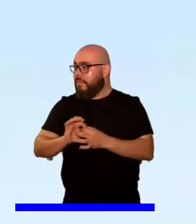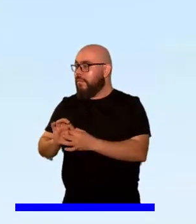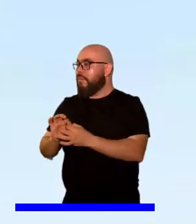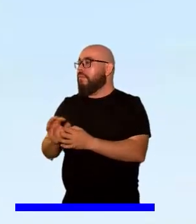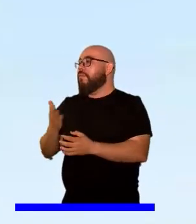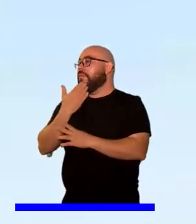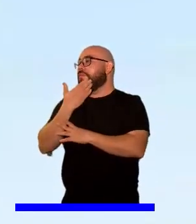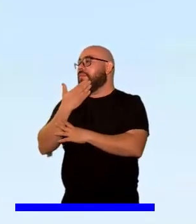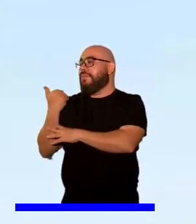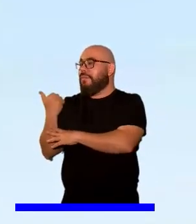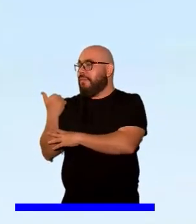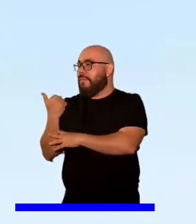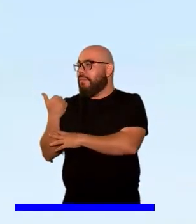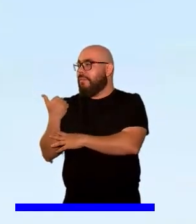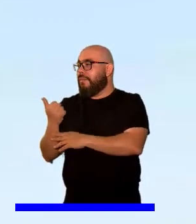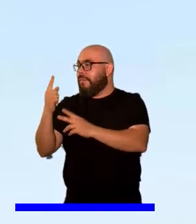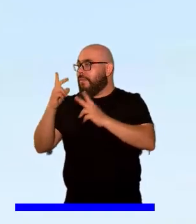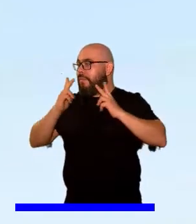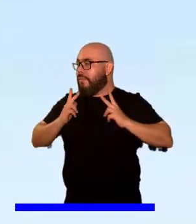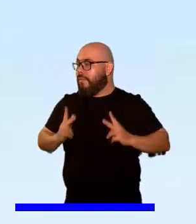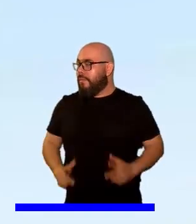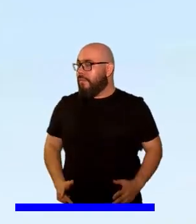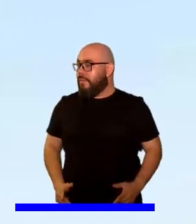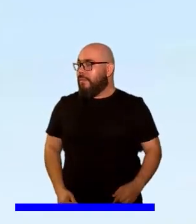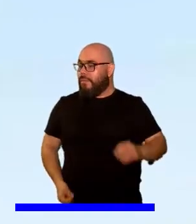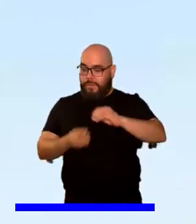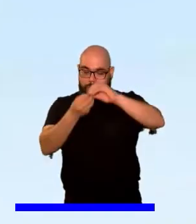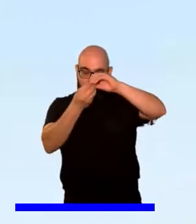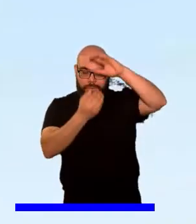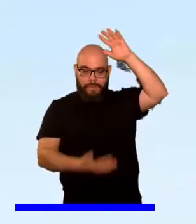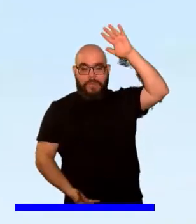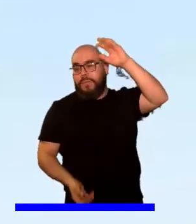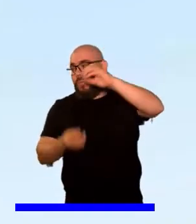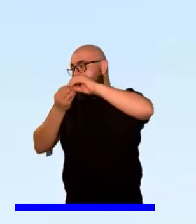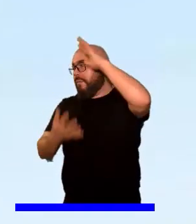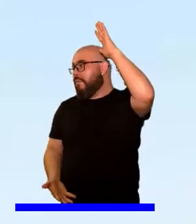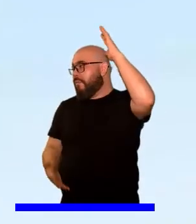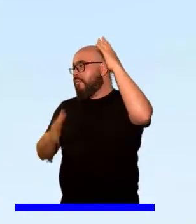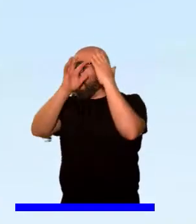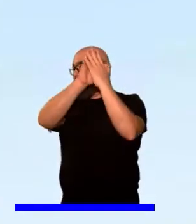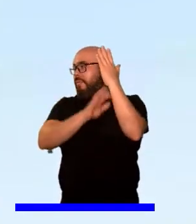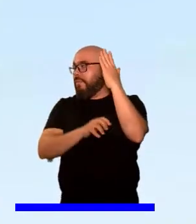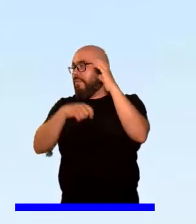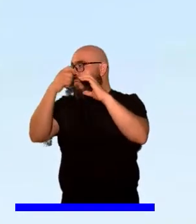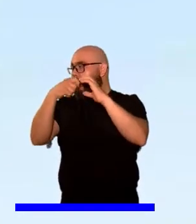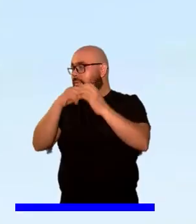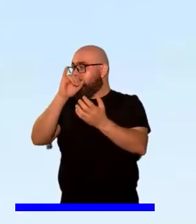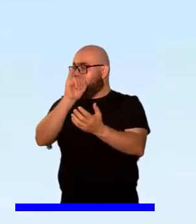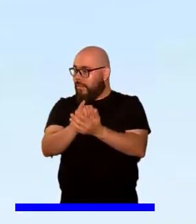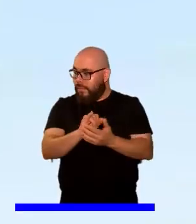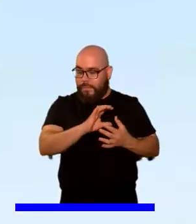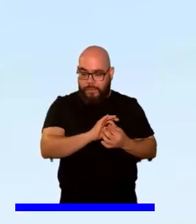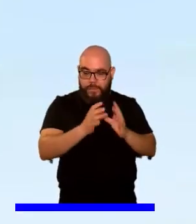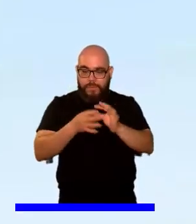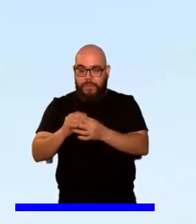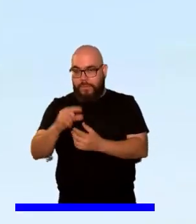es mejor que lo que me hubiera hecho un solo agente al que yo le hubiera puesto una tarea gigante de hacerme la película. Esa es la esencia de